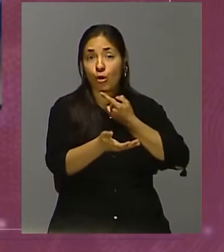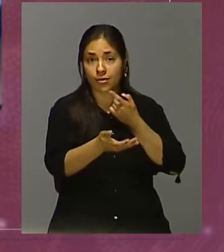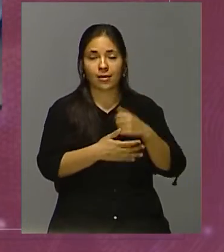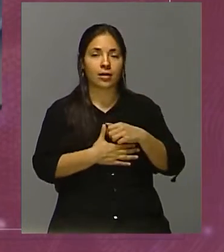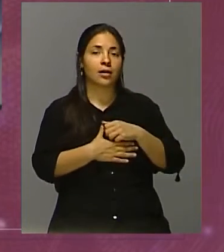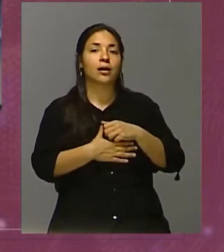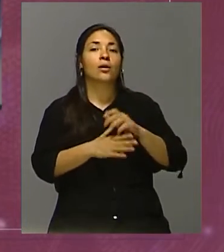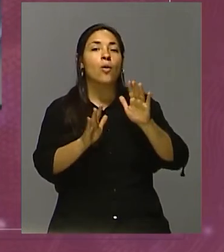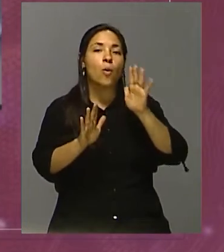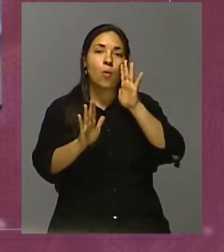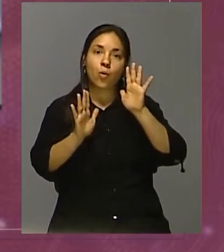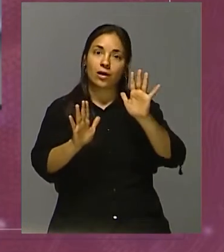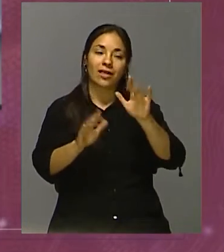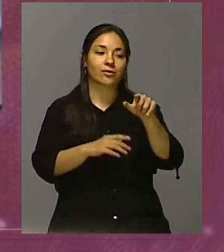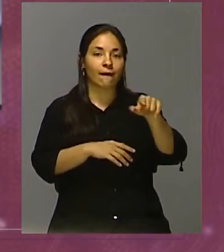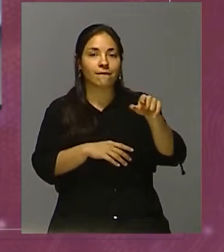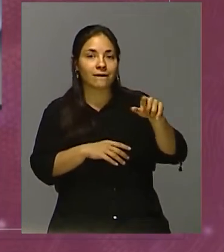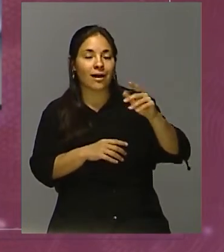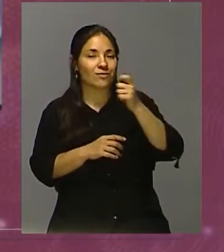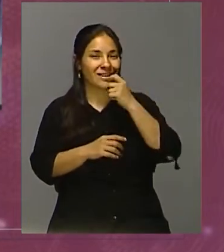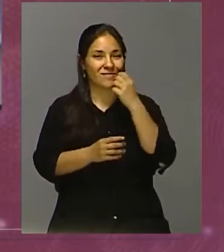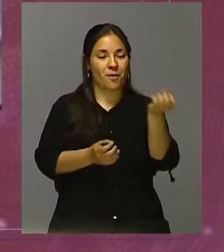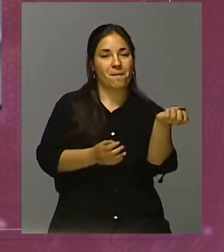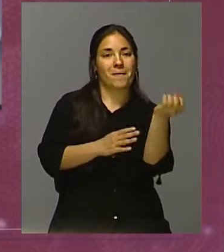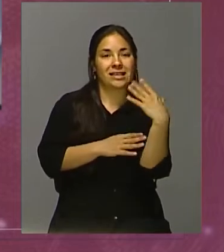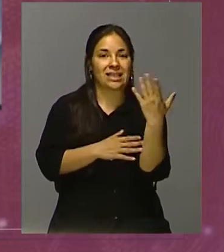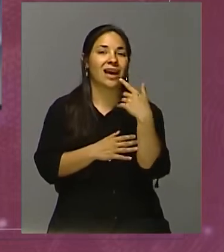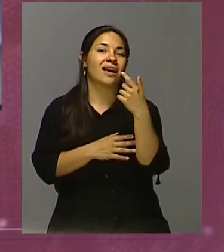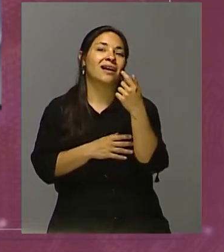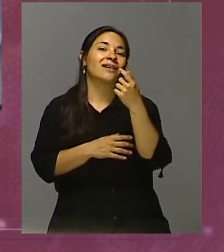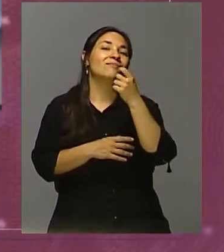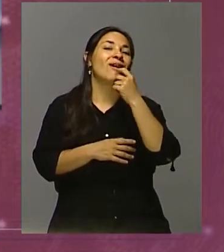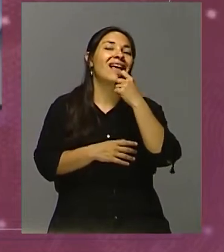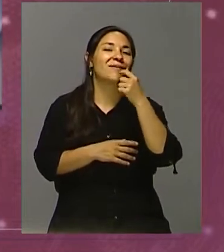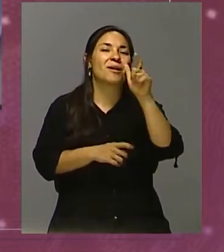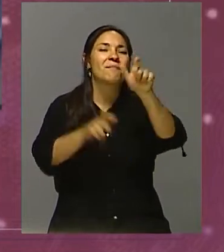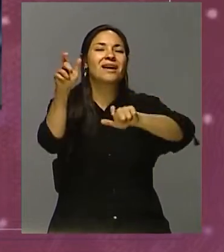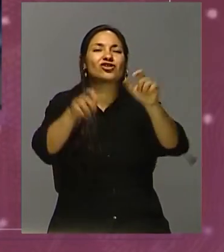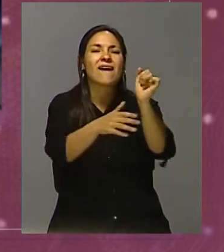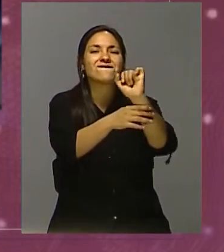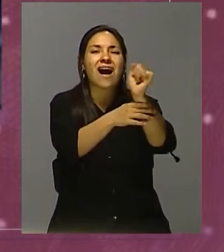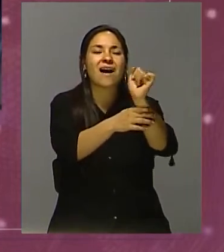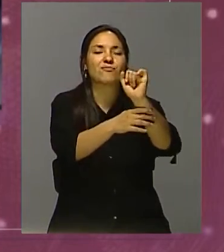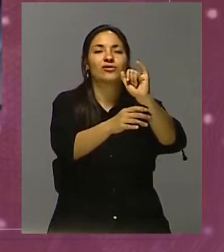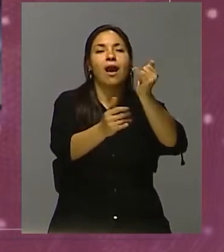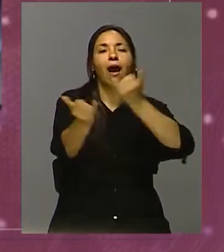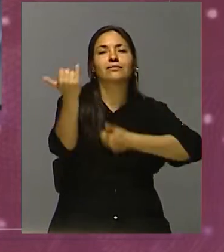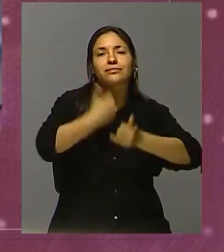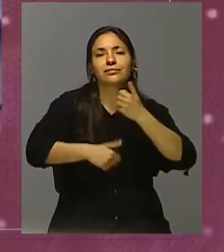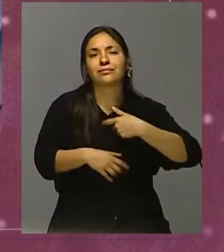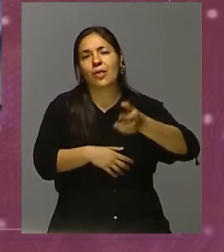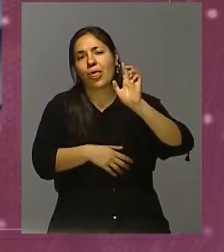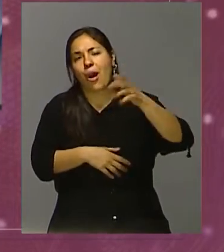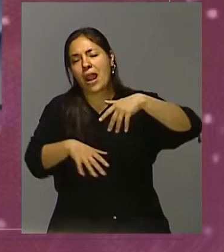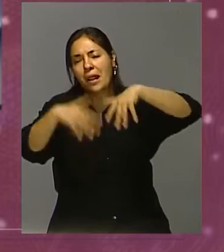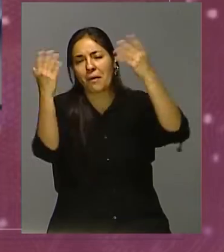aquellos espejitos de colores, esos mensajes. Muchas veces hay influencers financieros que te dicen los miles de dólares que